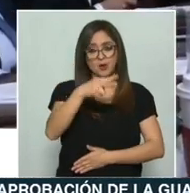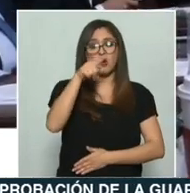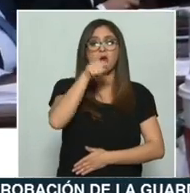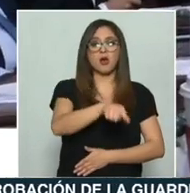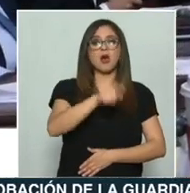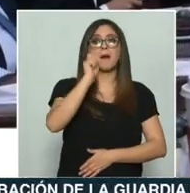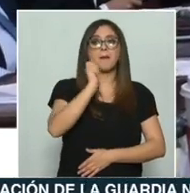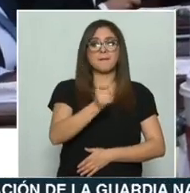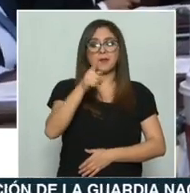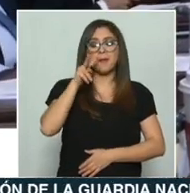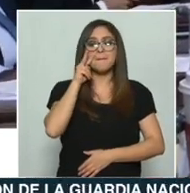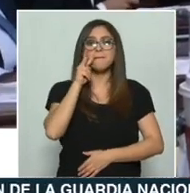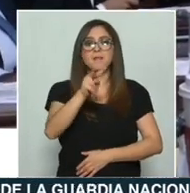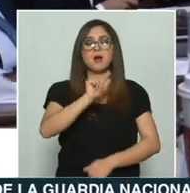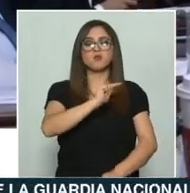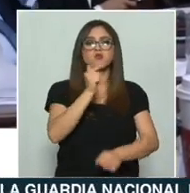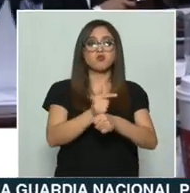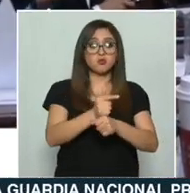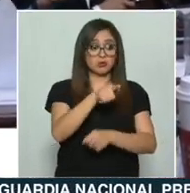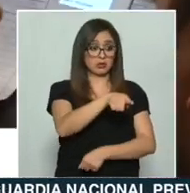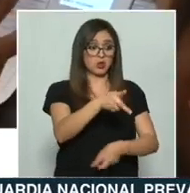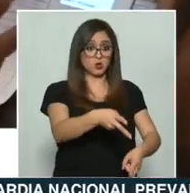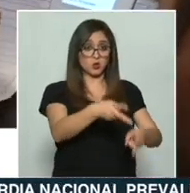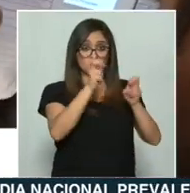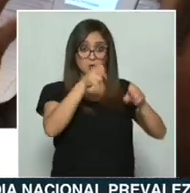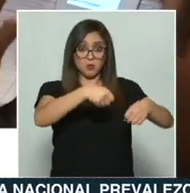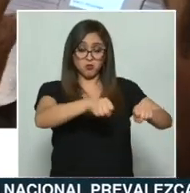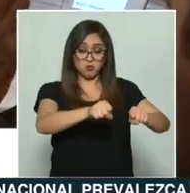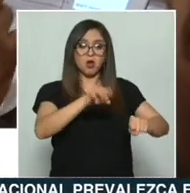facilitar su localización en caso de ser necesario.